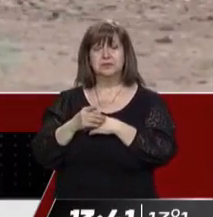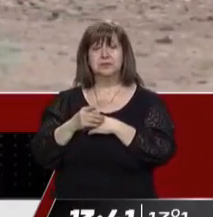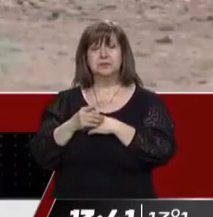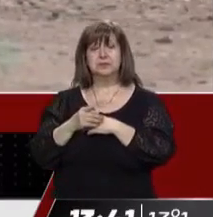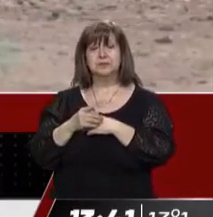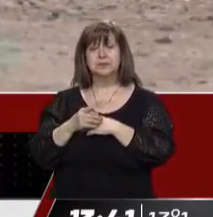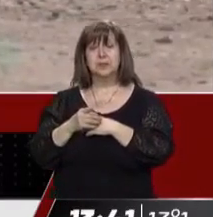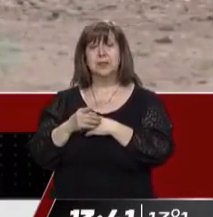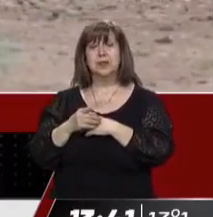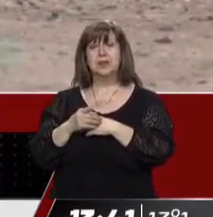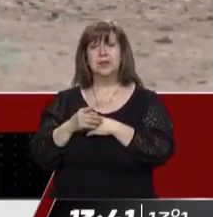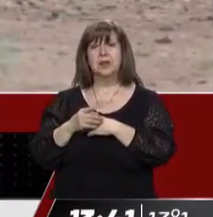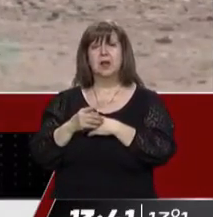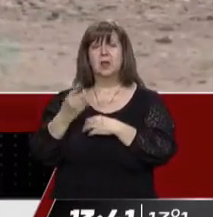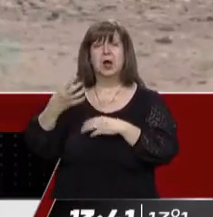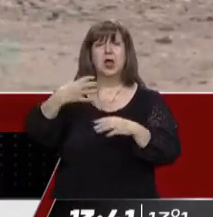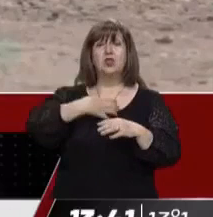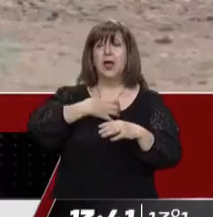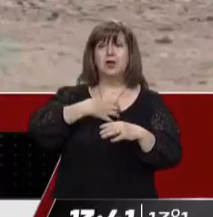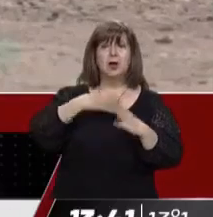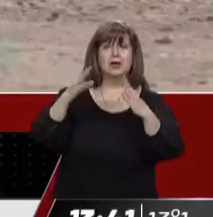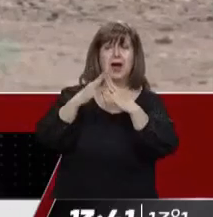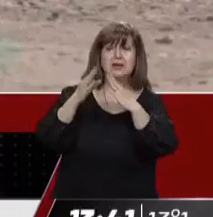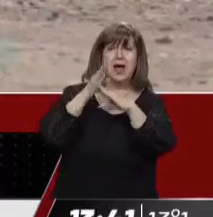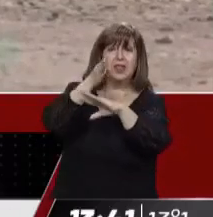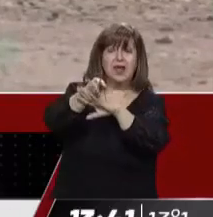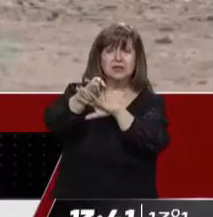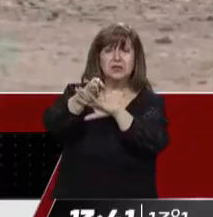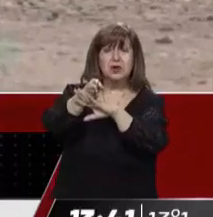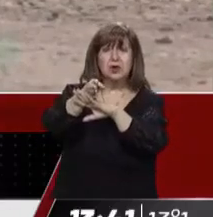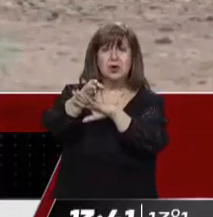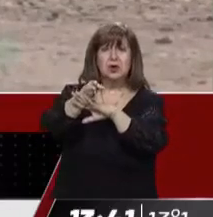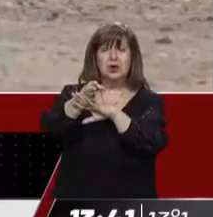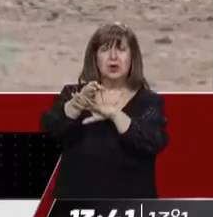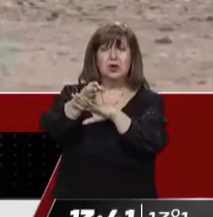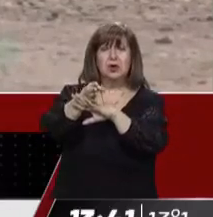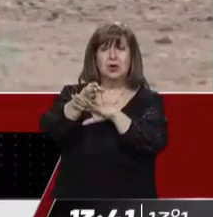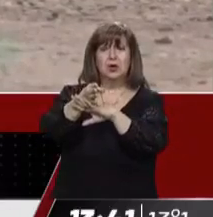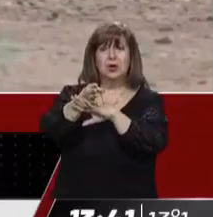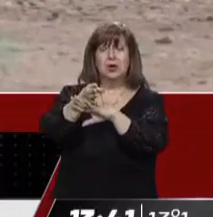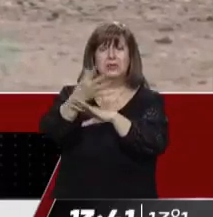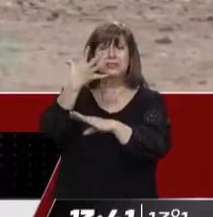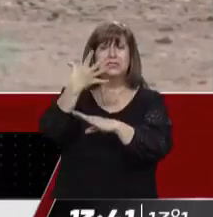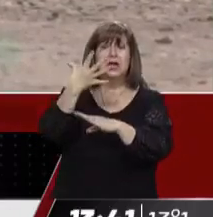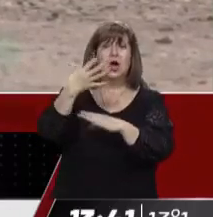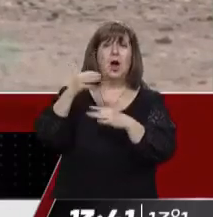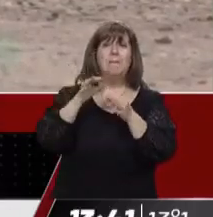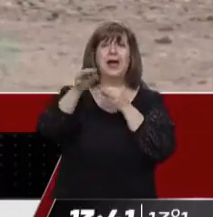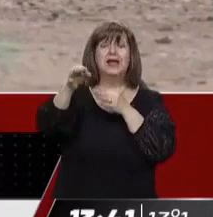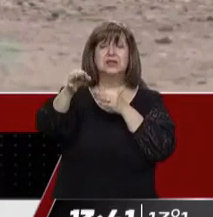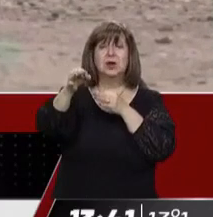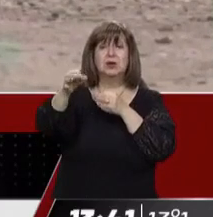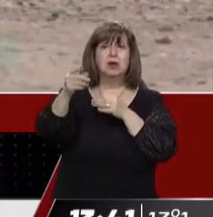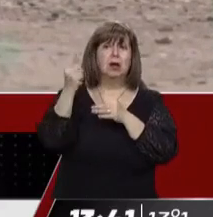que contaba ella que como los dueños estaban adentro a 5 metros porque la casa del lugar está cinco o seis metros más no